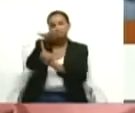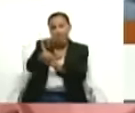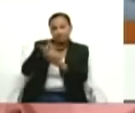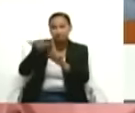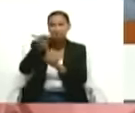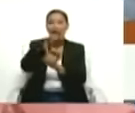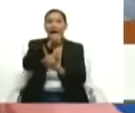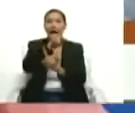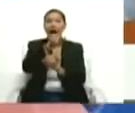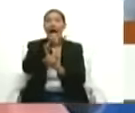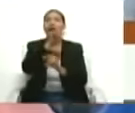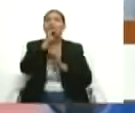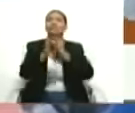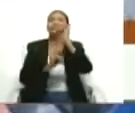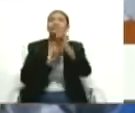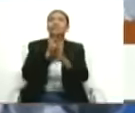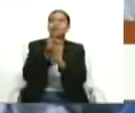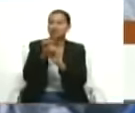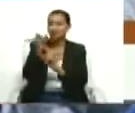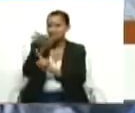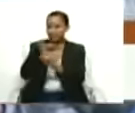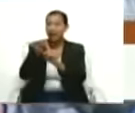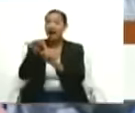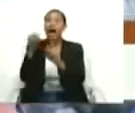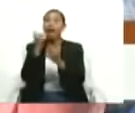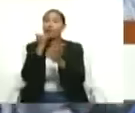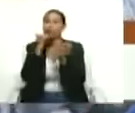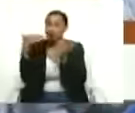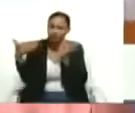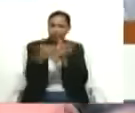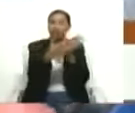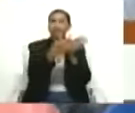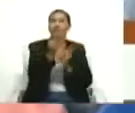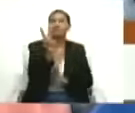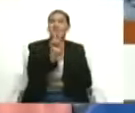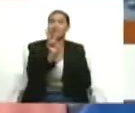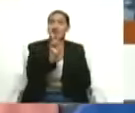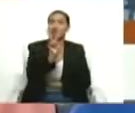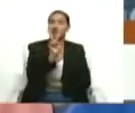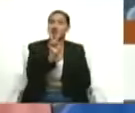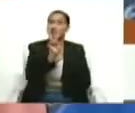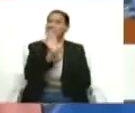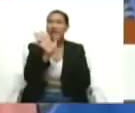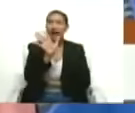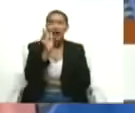transnacionales para agredir a Venezuela. Es un plan concebido.